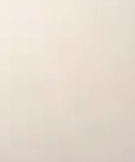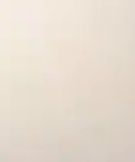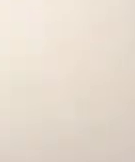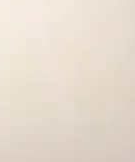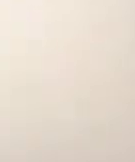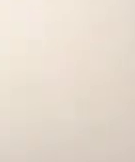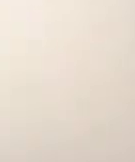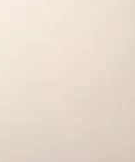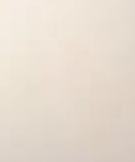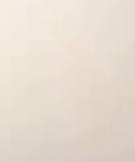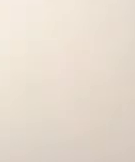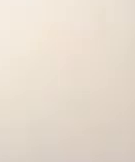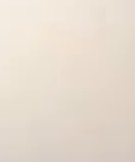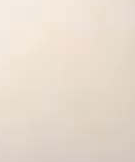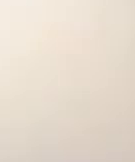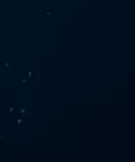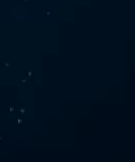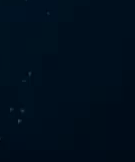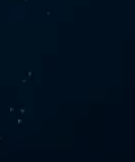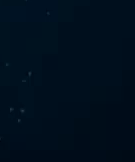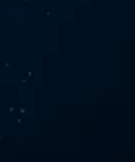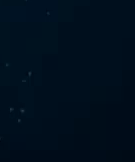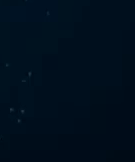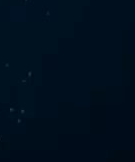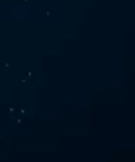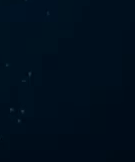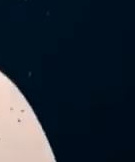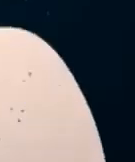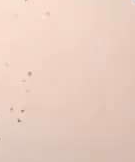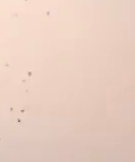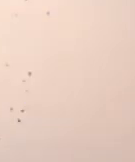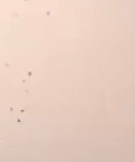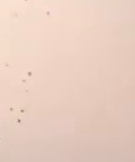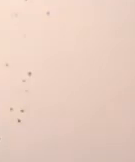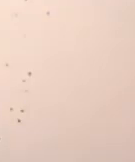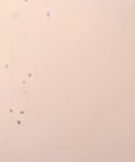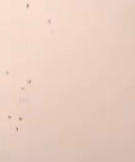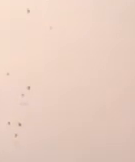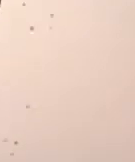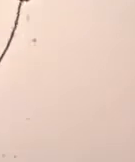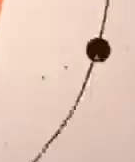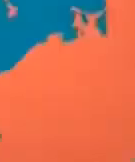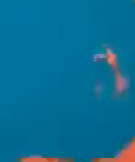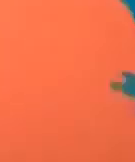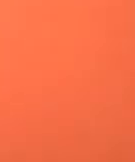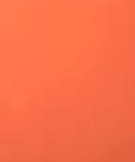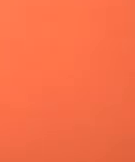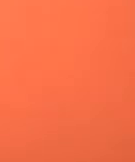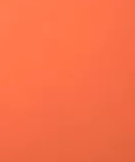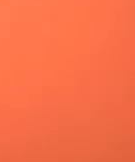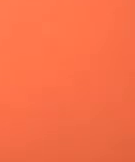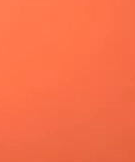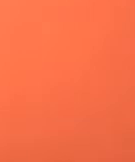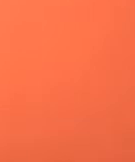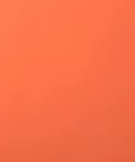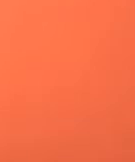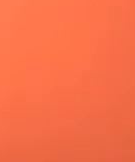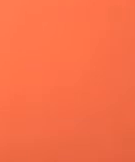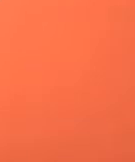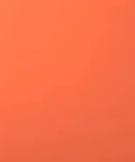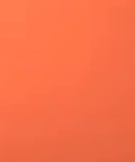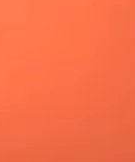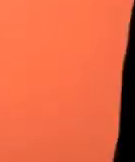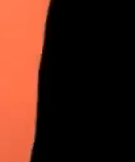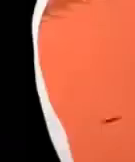arazapan de mitzangim hetzi, hampu vindui vidaya dehe, vi ingra shimha. Nkapu,